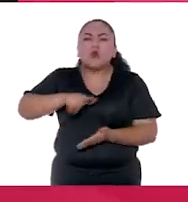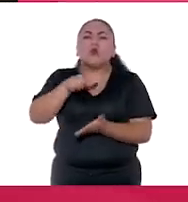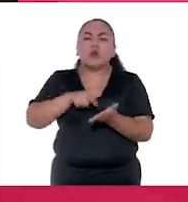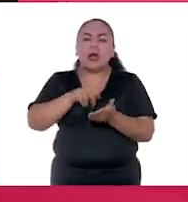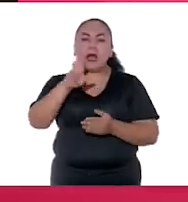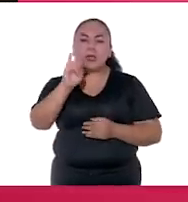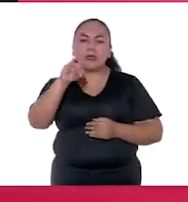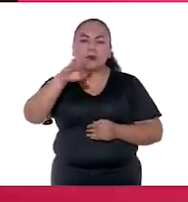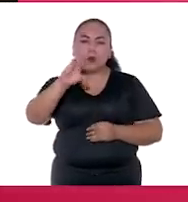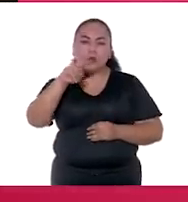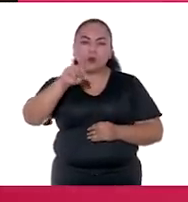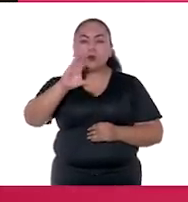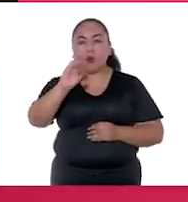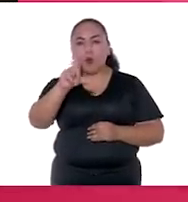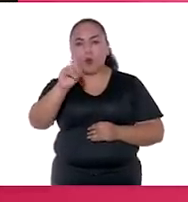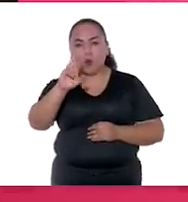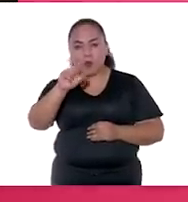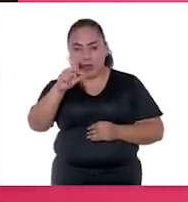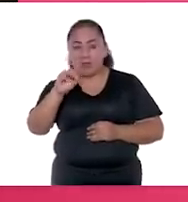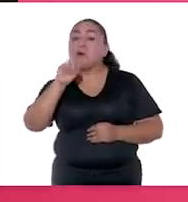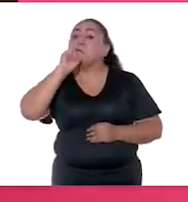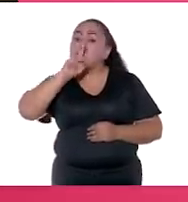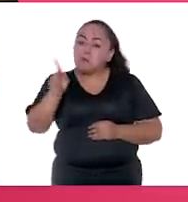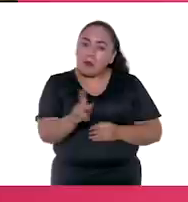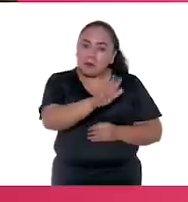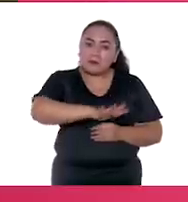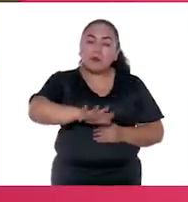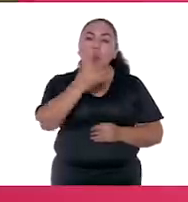así como en las pozas del Valle de Cuatro Ciénegas.